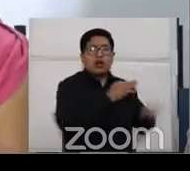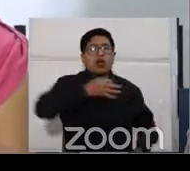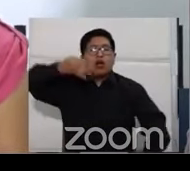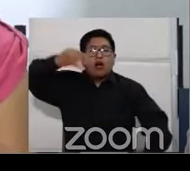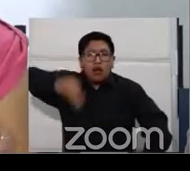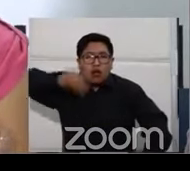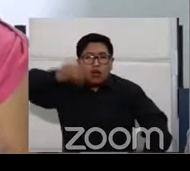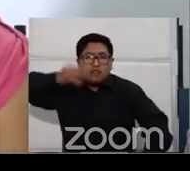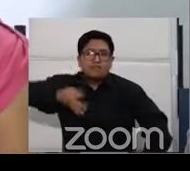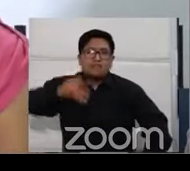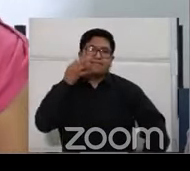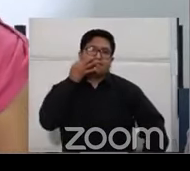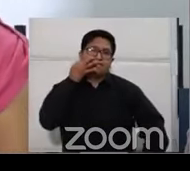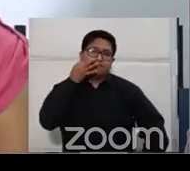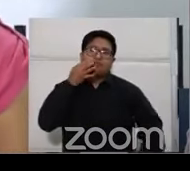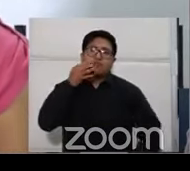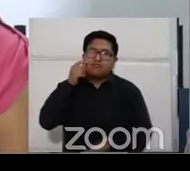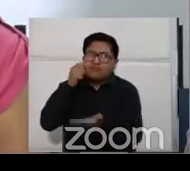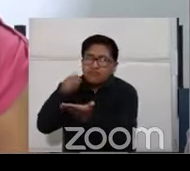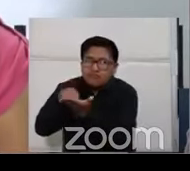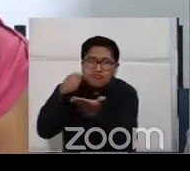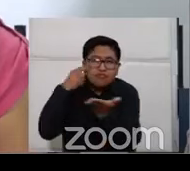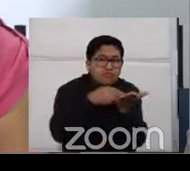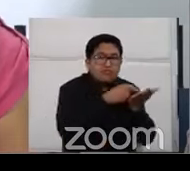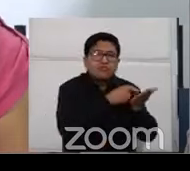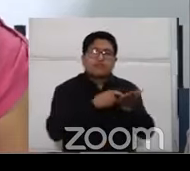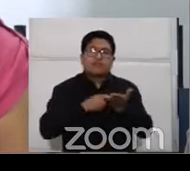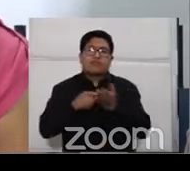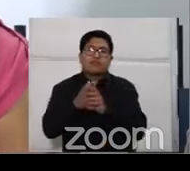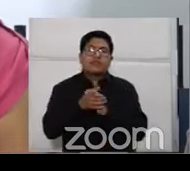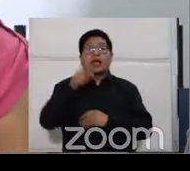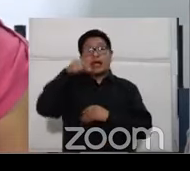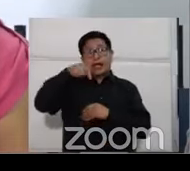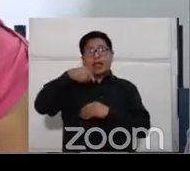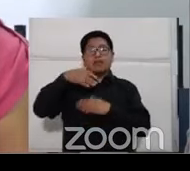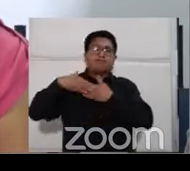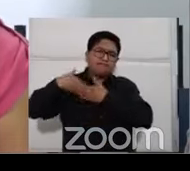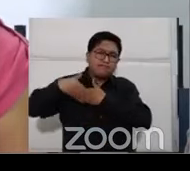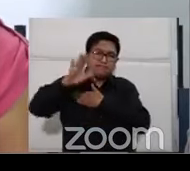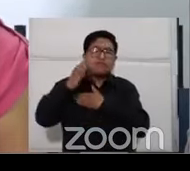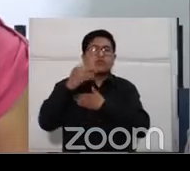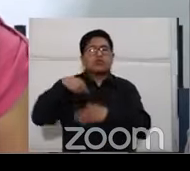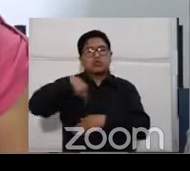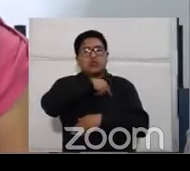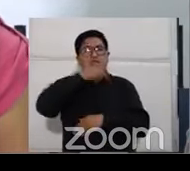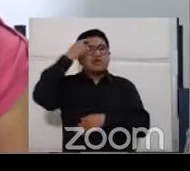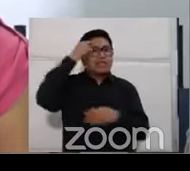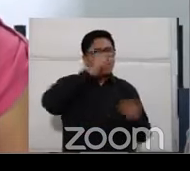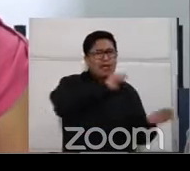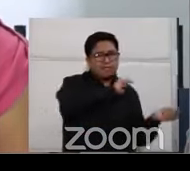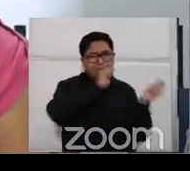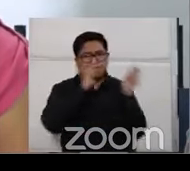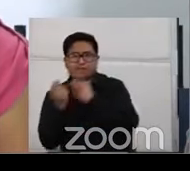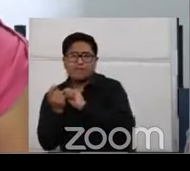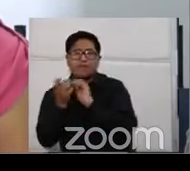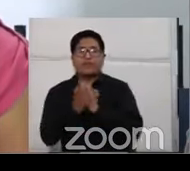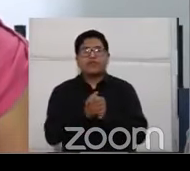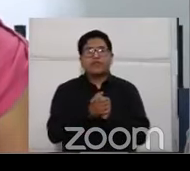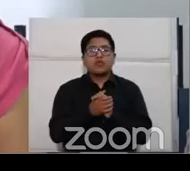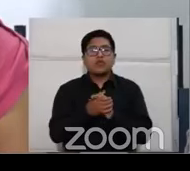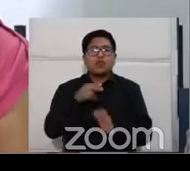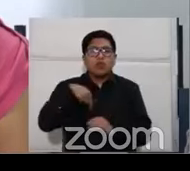se ha propuesto adoptar esta nueva esta nueva normalidad e instrumentos